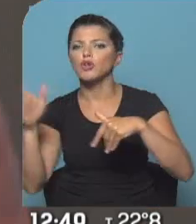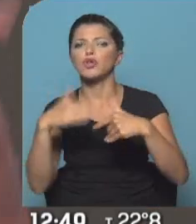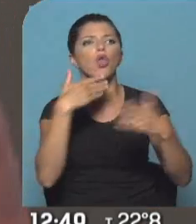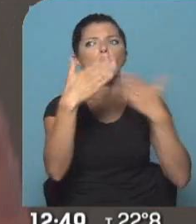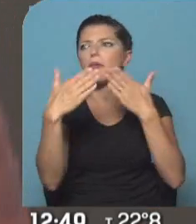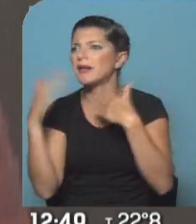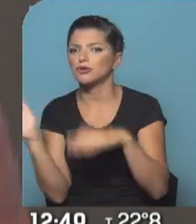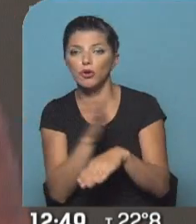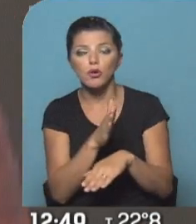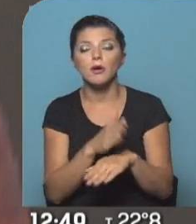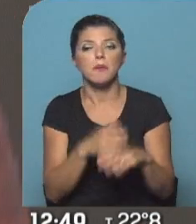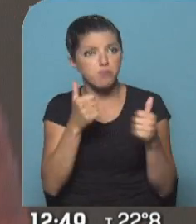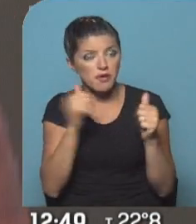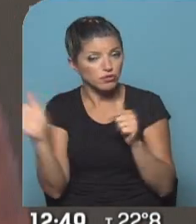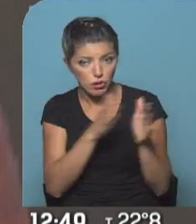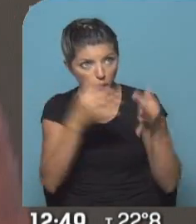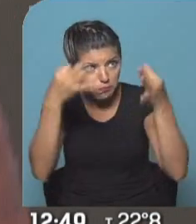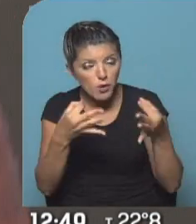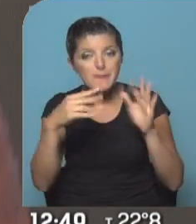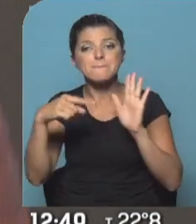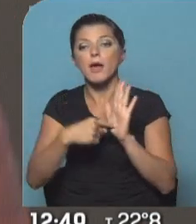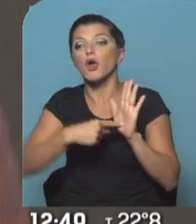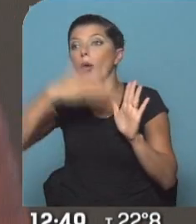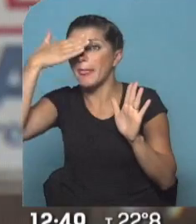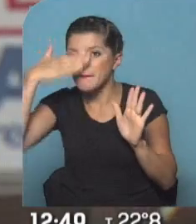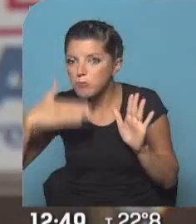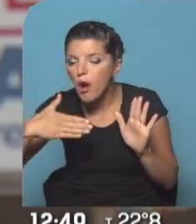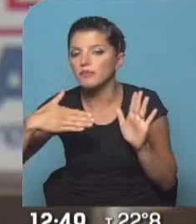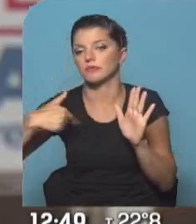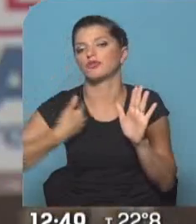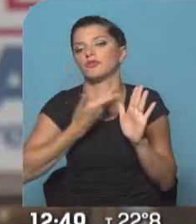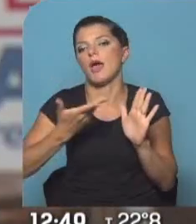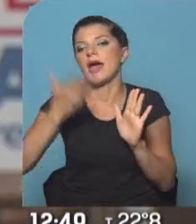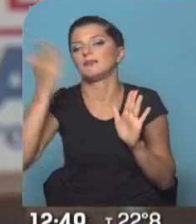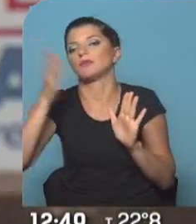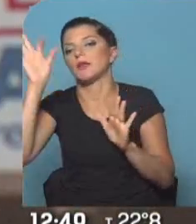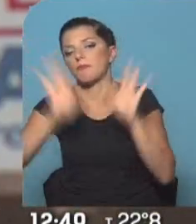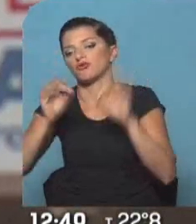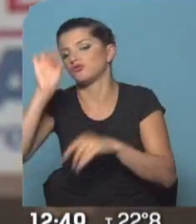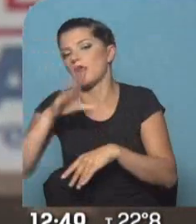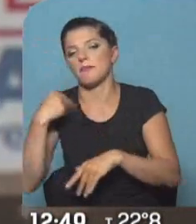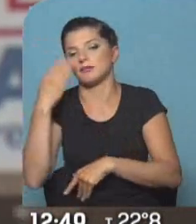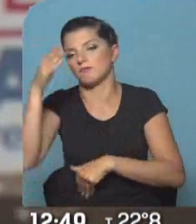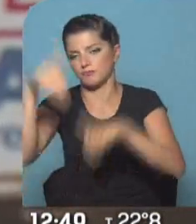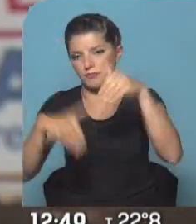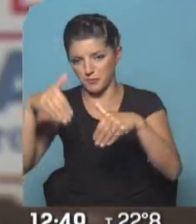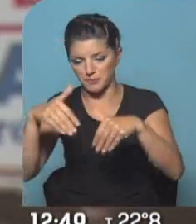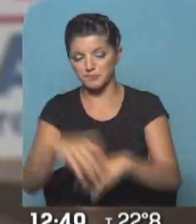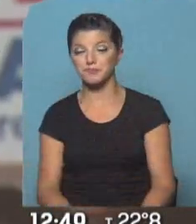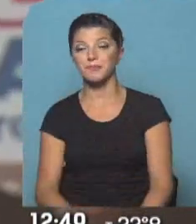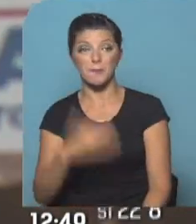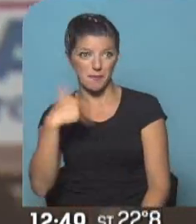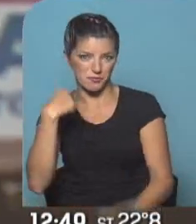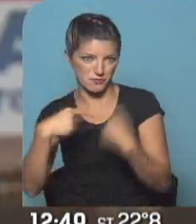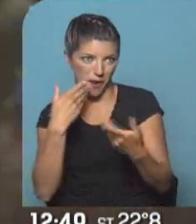qué, y vota el 50%. Son dos maneras diferentes de tramitar una crisis de representación. Vamos a seguir hablando de Chile porque las elecciones son muy prontito